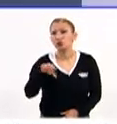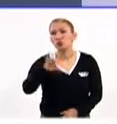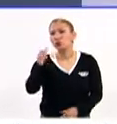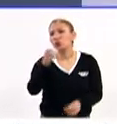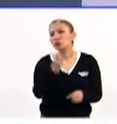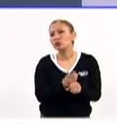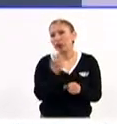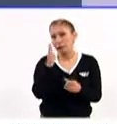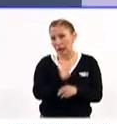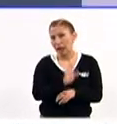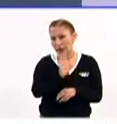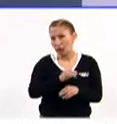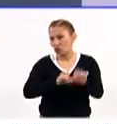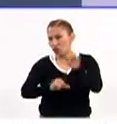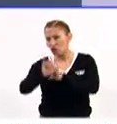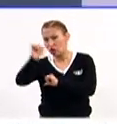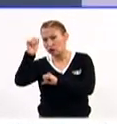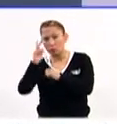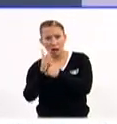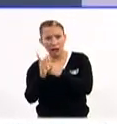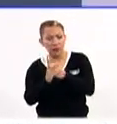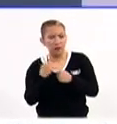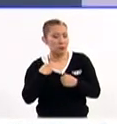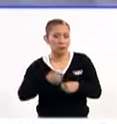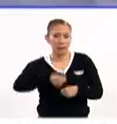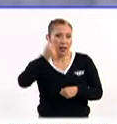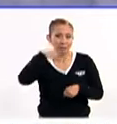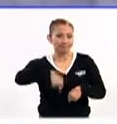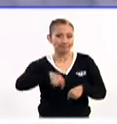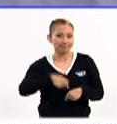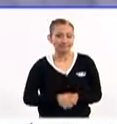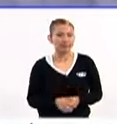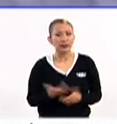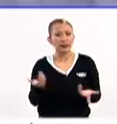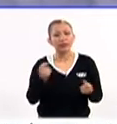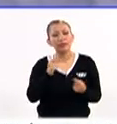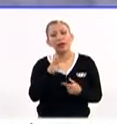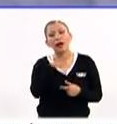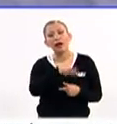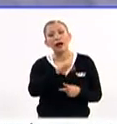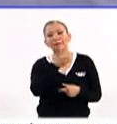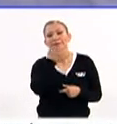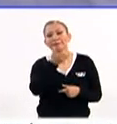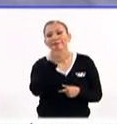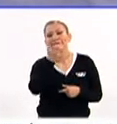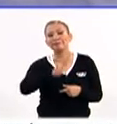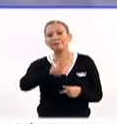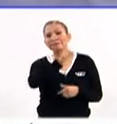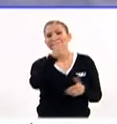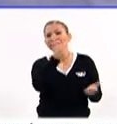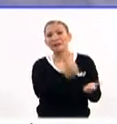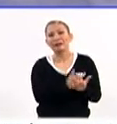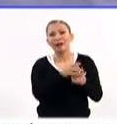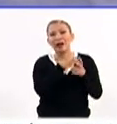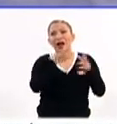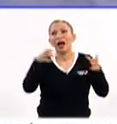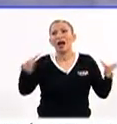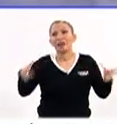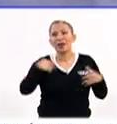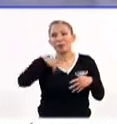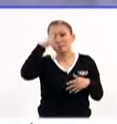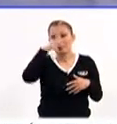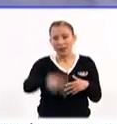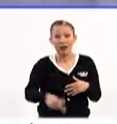otras oportunidades parecidas de movilidad o esta es la primera vez? No, esta es la primera. ¿Y cómo te fue con adaptarte a una ciudad tan grande